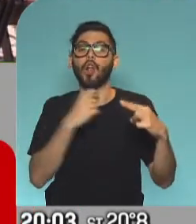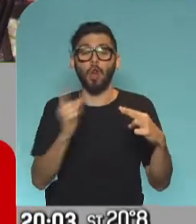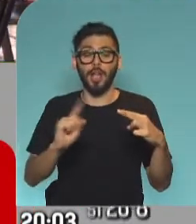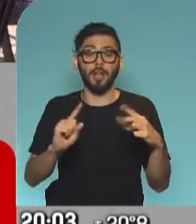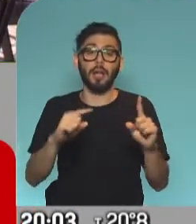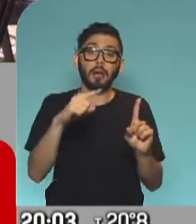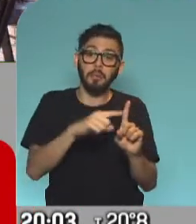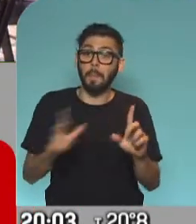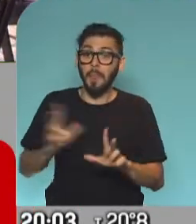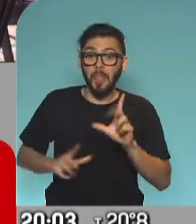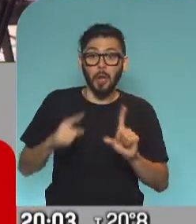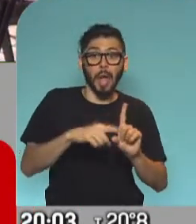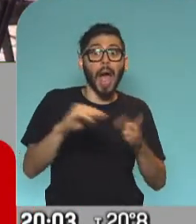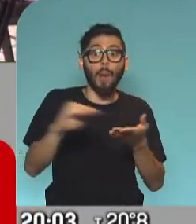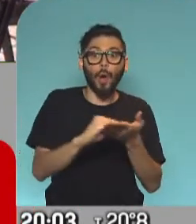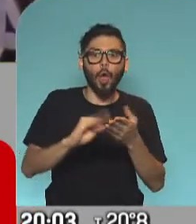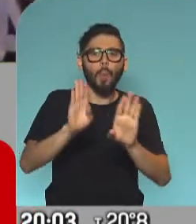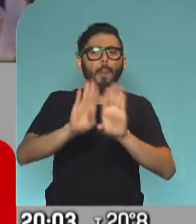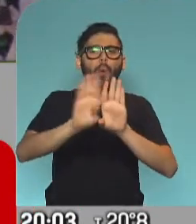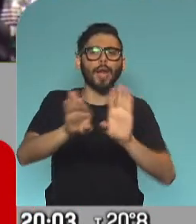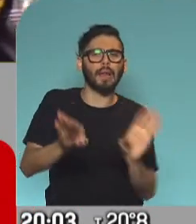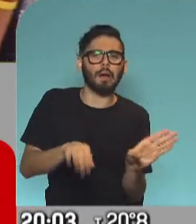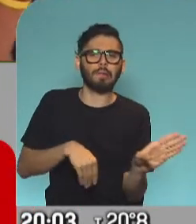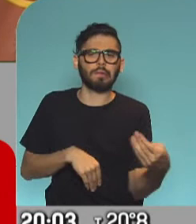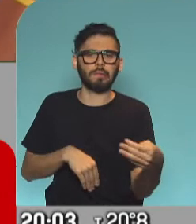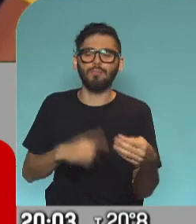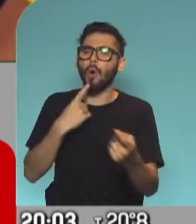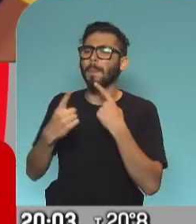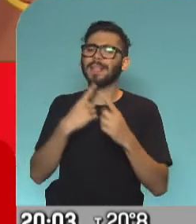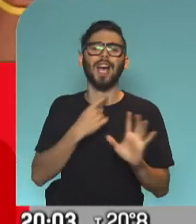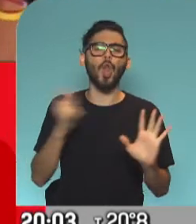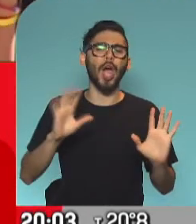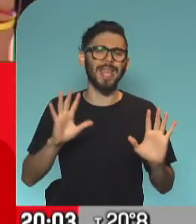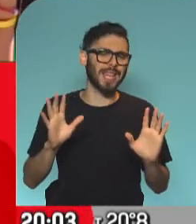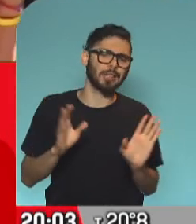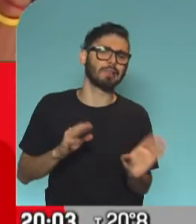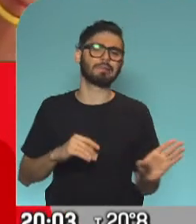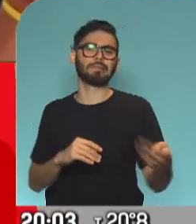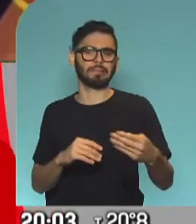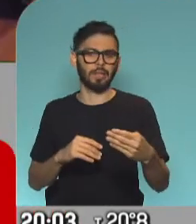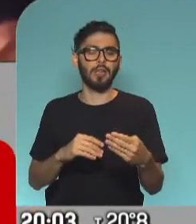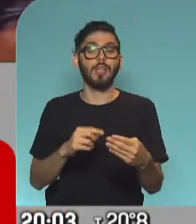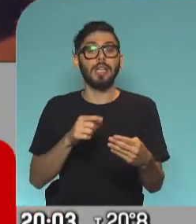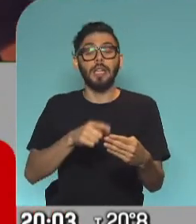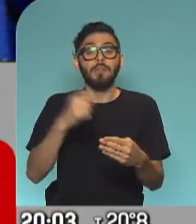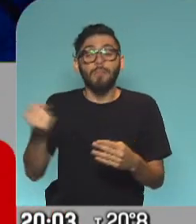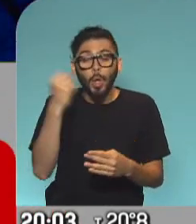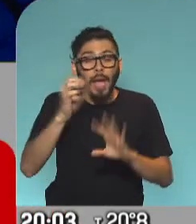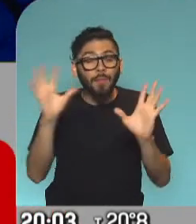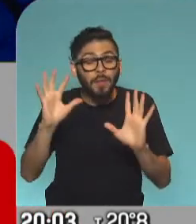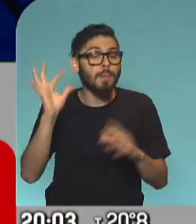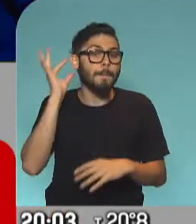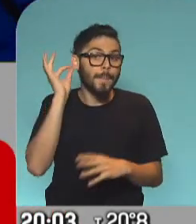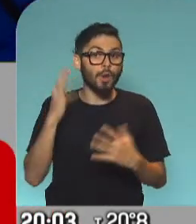por una puerta lateral, no quiere hablar con la prensa. Es lo más importante. Diego está evolucionando